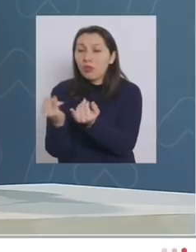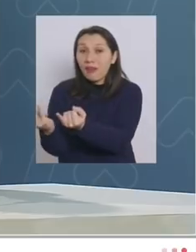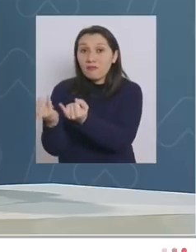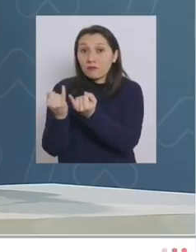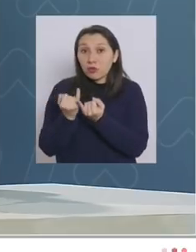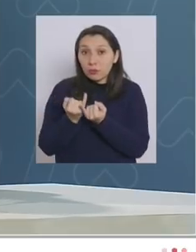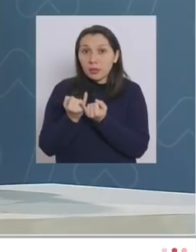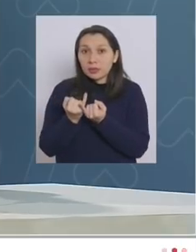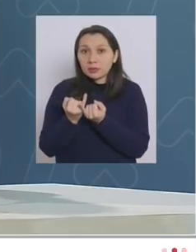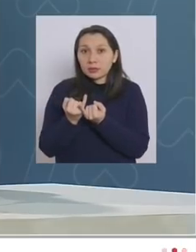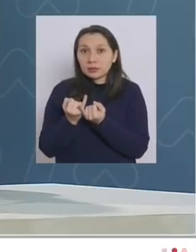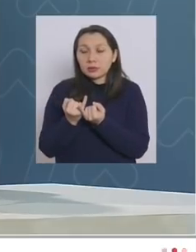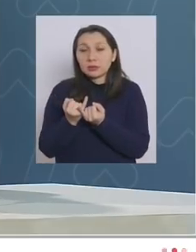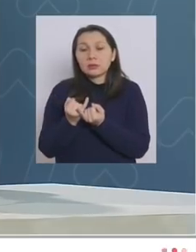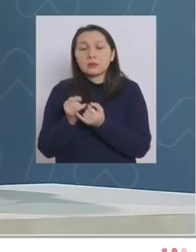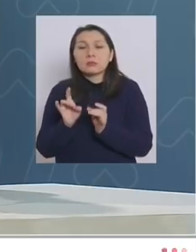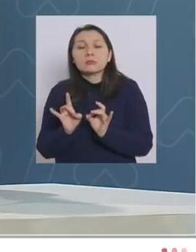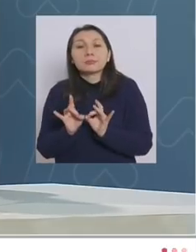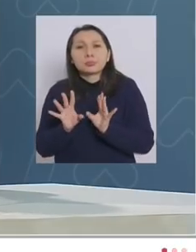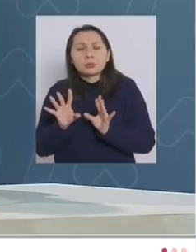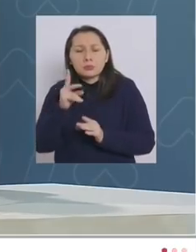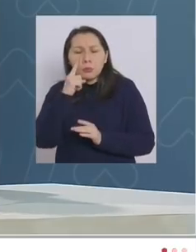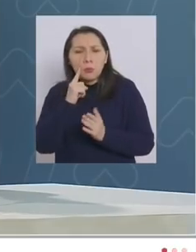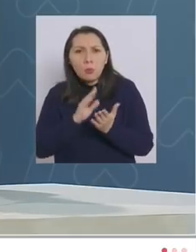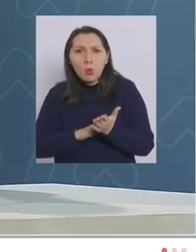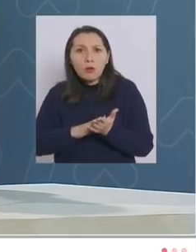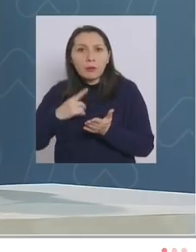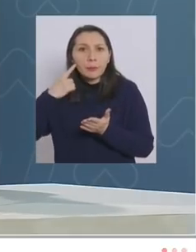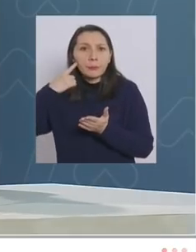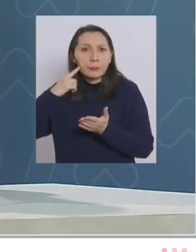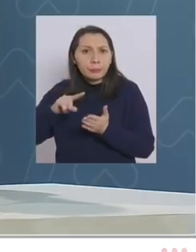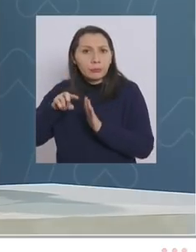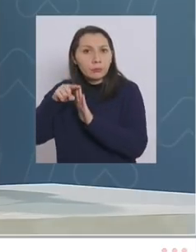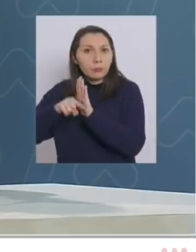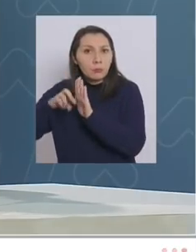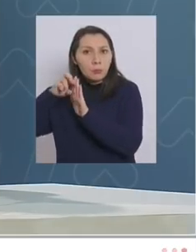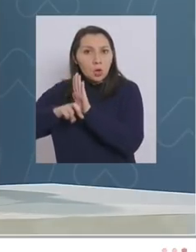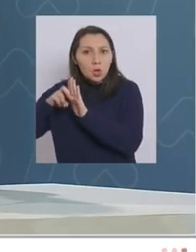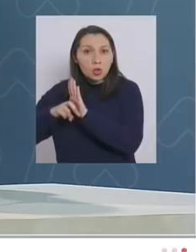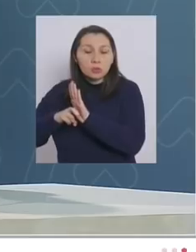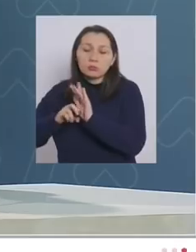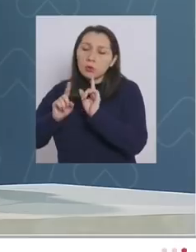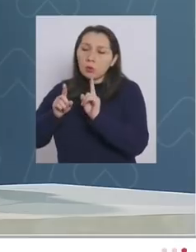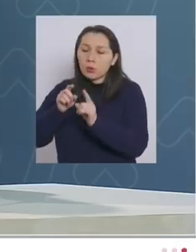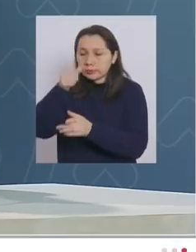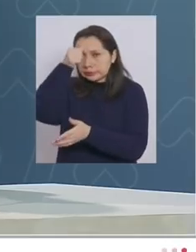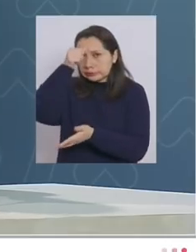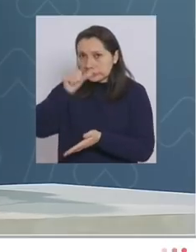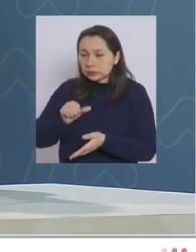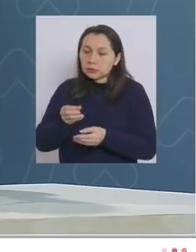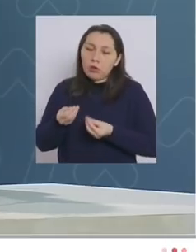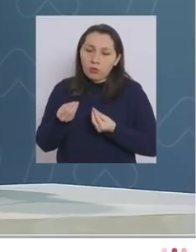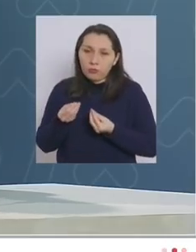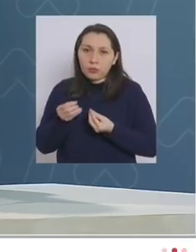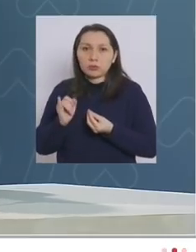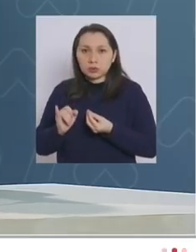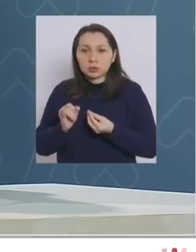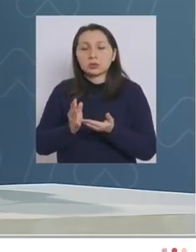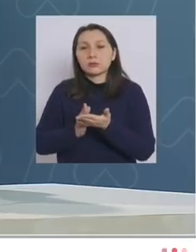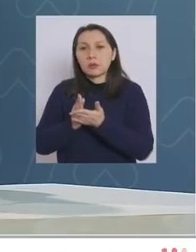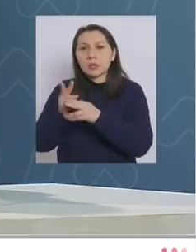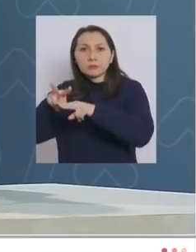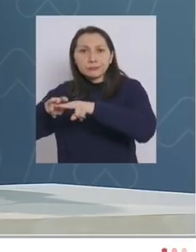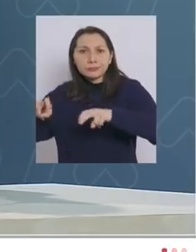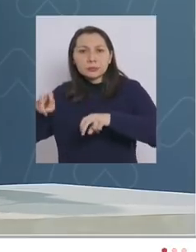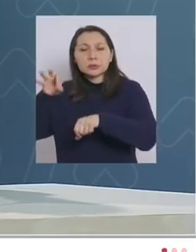recabada y si es que se verifican incumplimientos de los protocolos, van a ser sancionados evidentemente, se van a activar